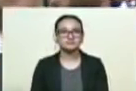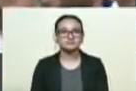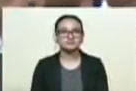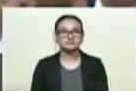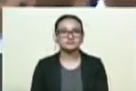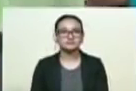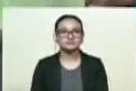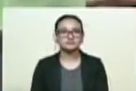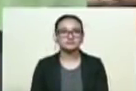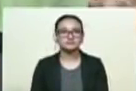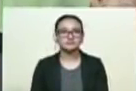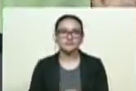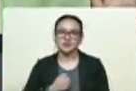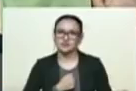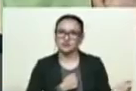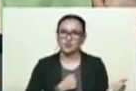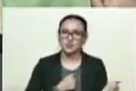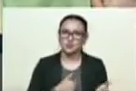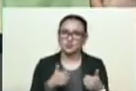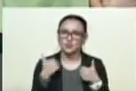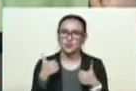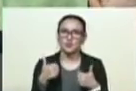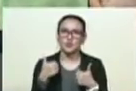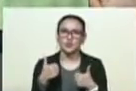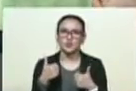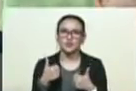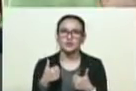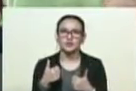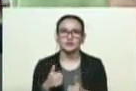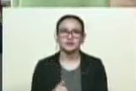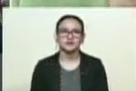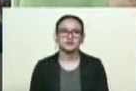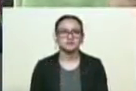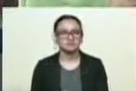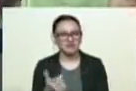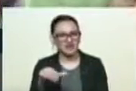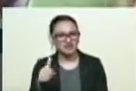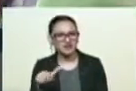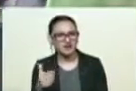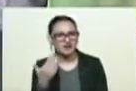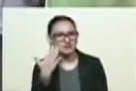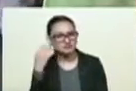Un matiné patriótico. ¿Qué les parece?